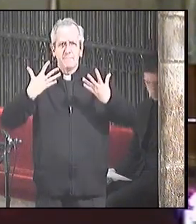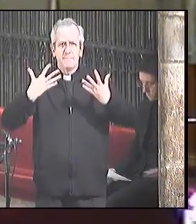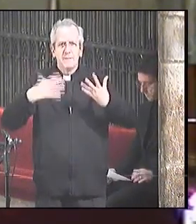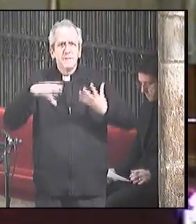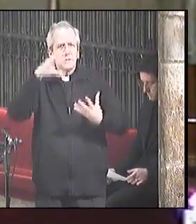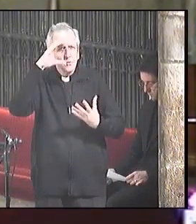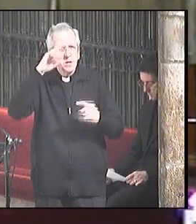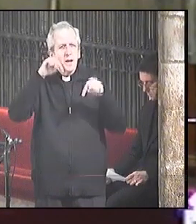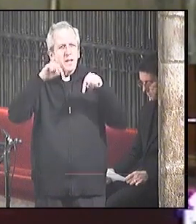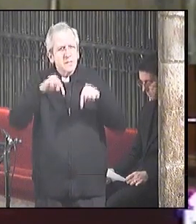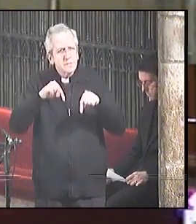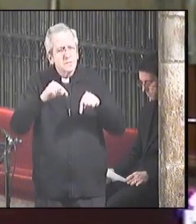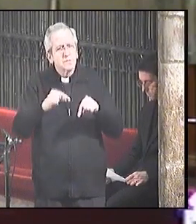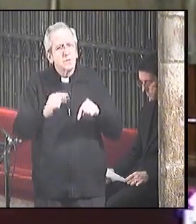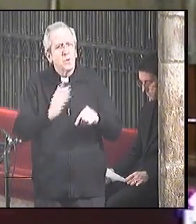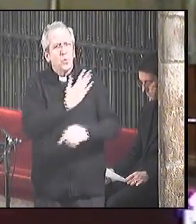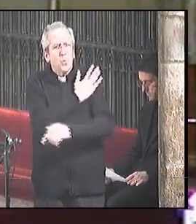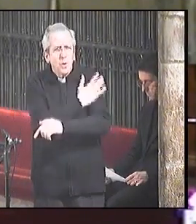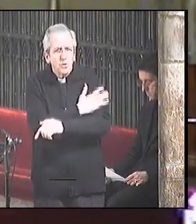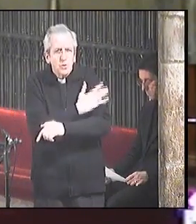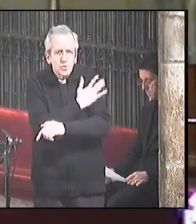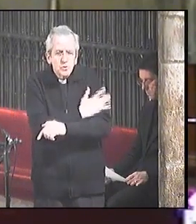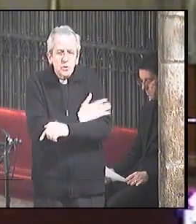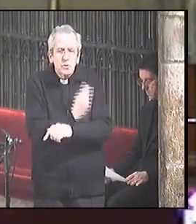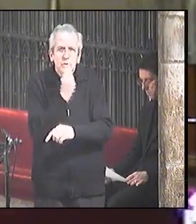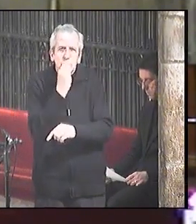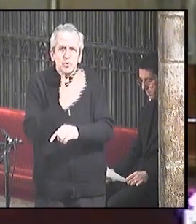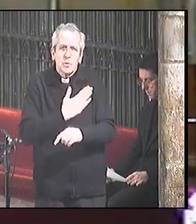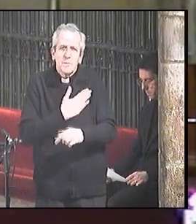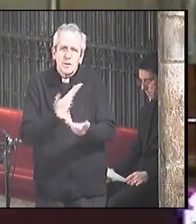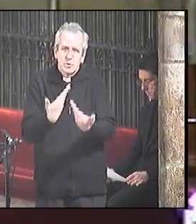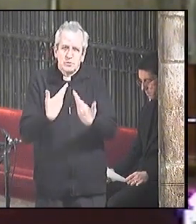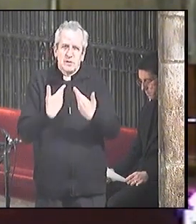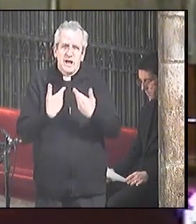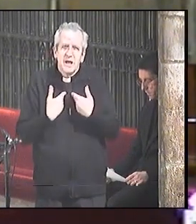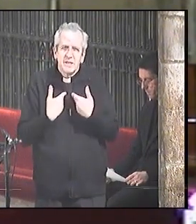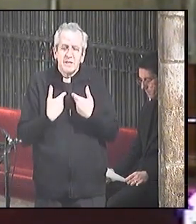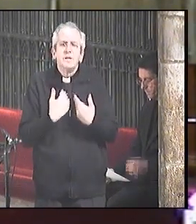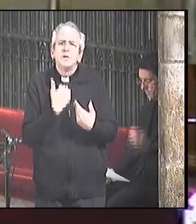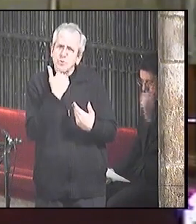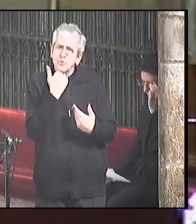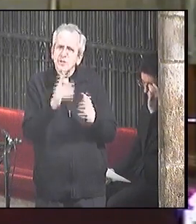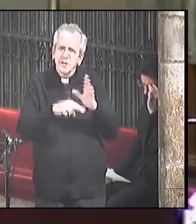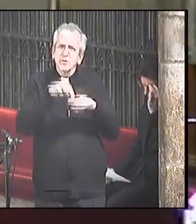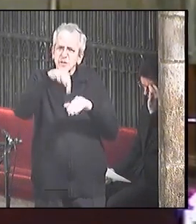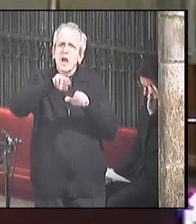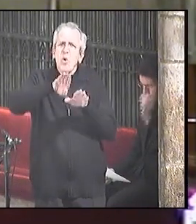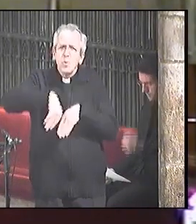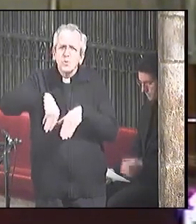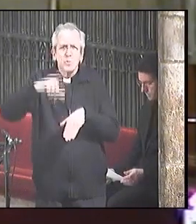esto, cuánto bien nos hace. Y Marta dice, sí, yo sé que ya resucitará el último día. No,